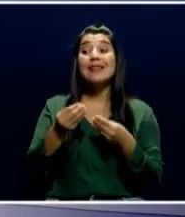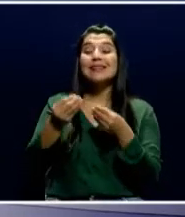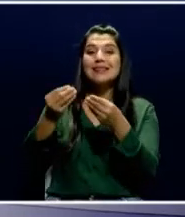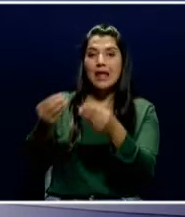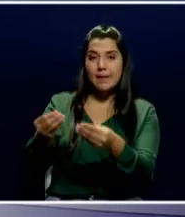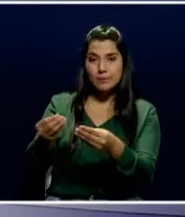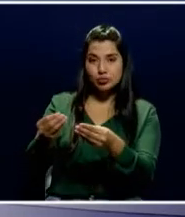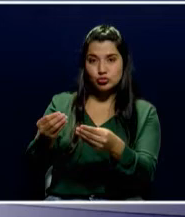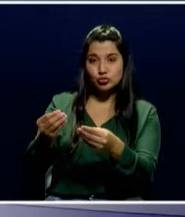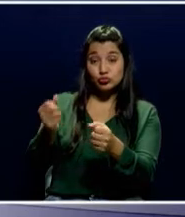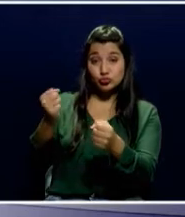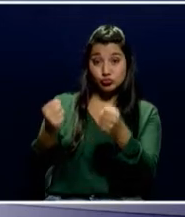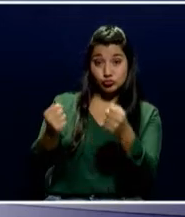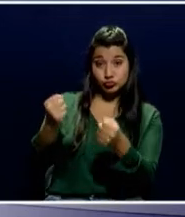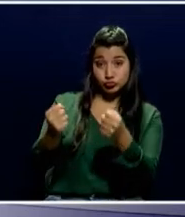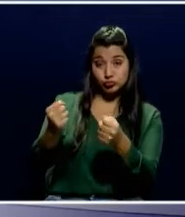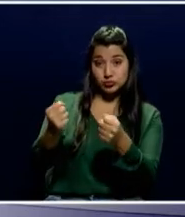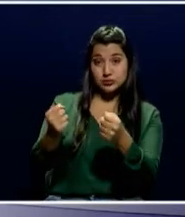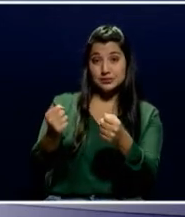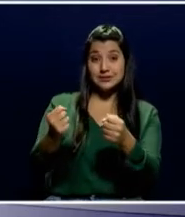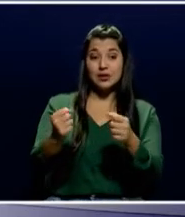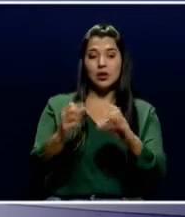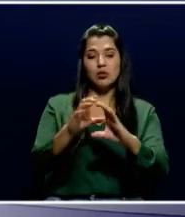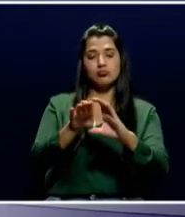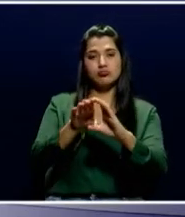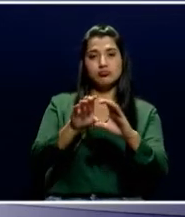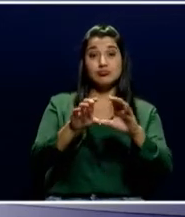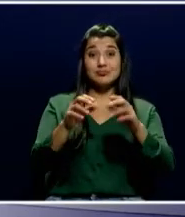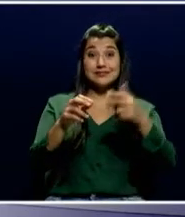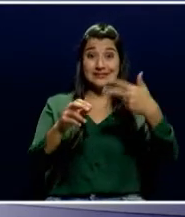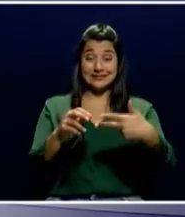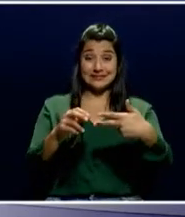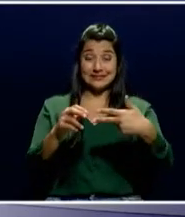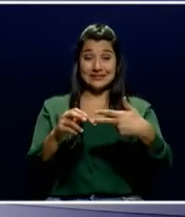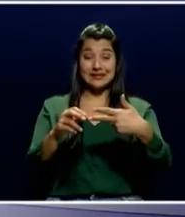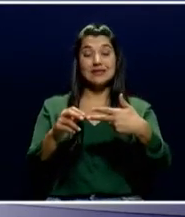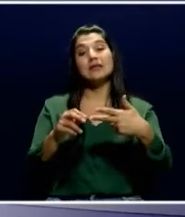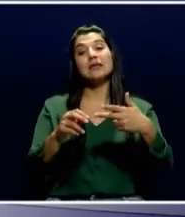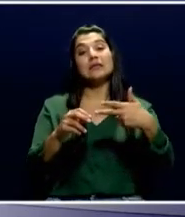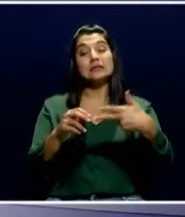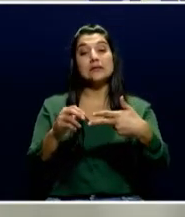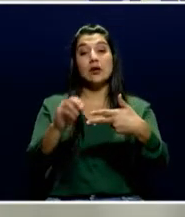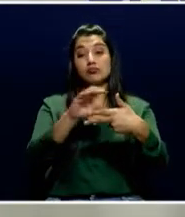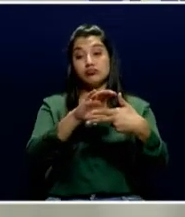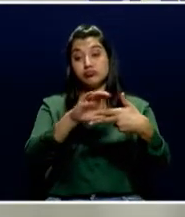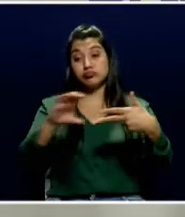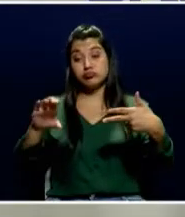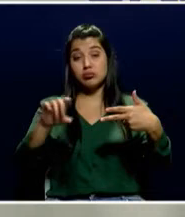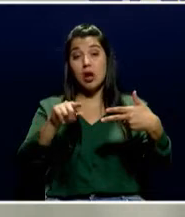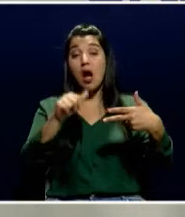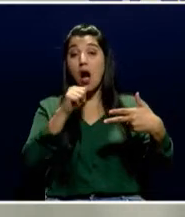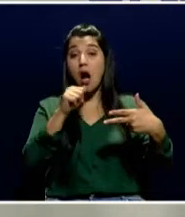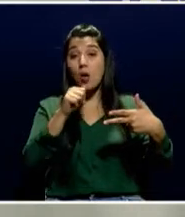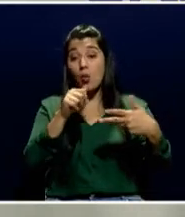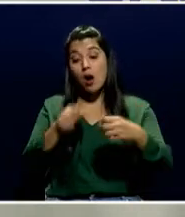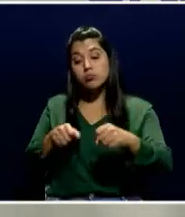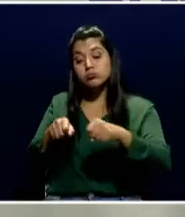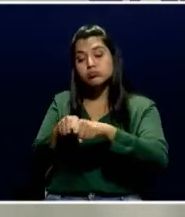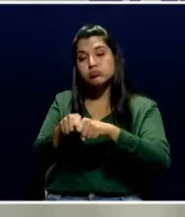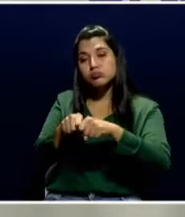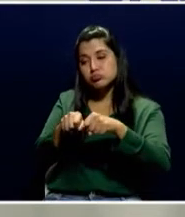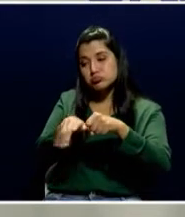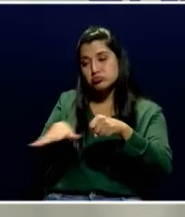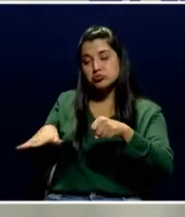de educación hacen la conexión y por medio de acueductos, también con el apoyo de nosotros o de las